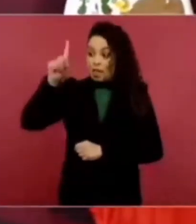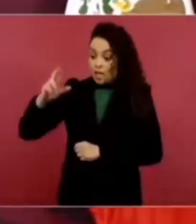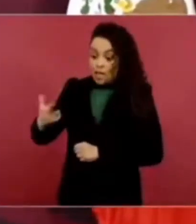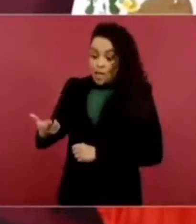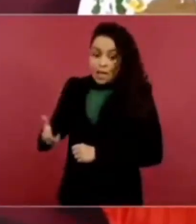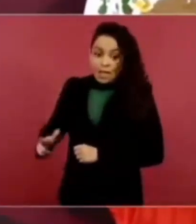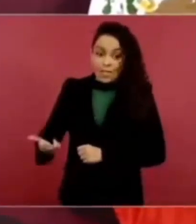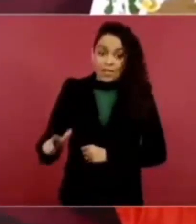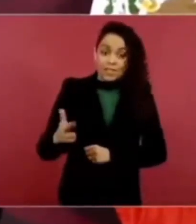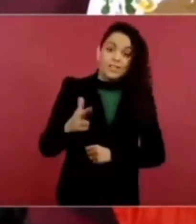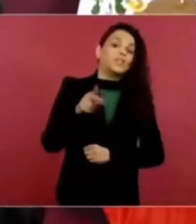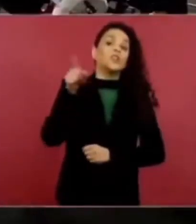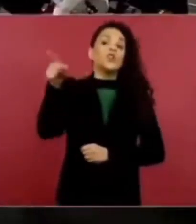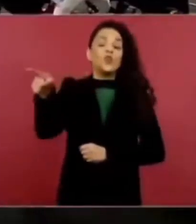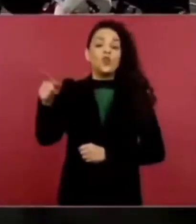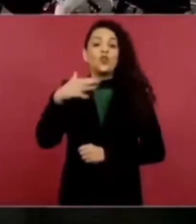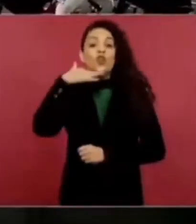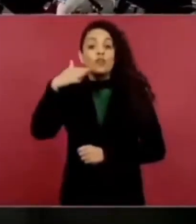esto también